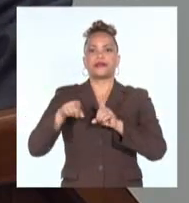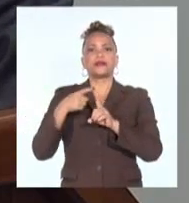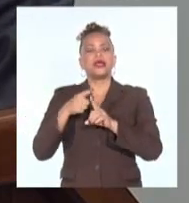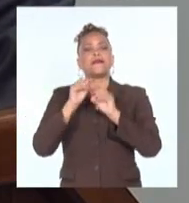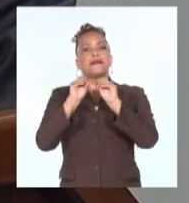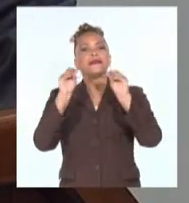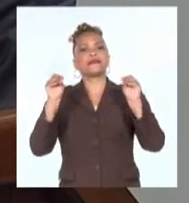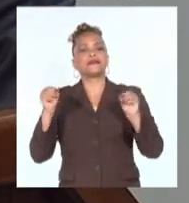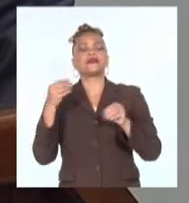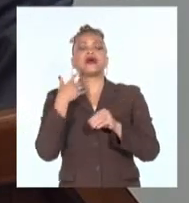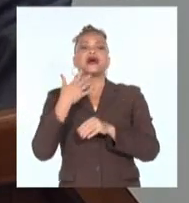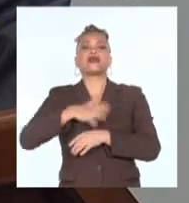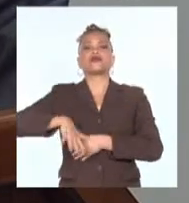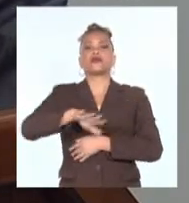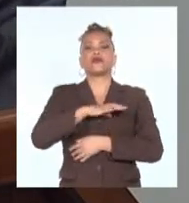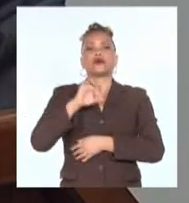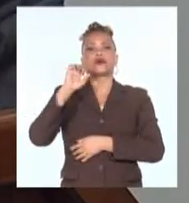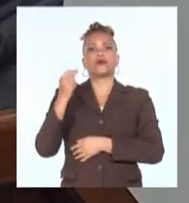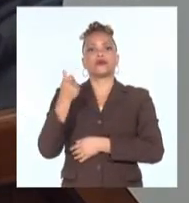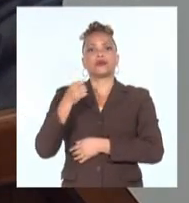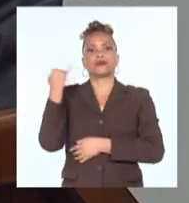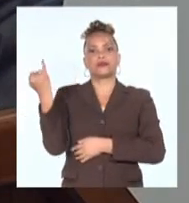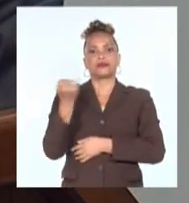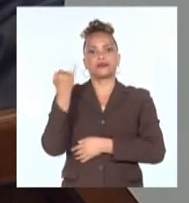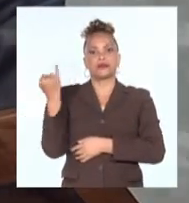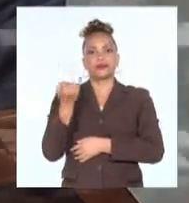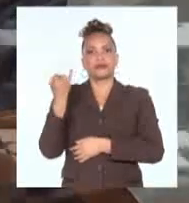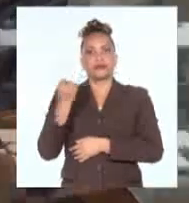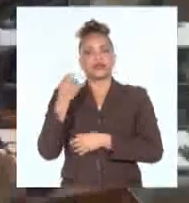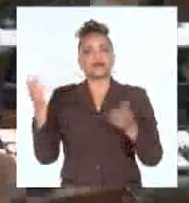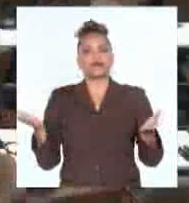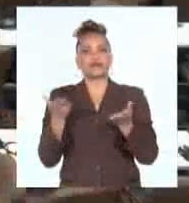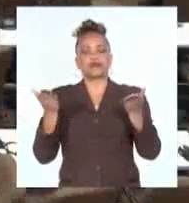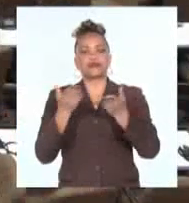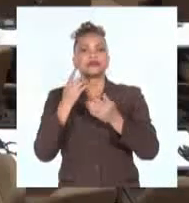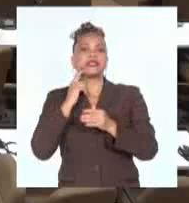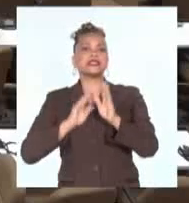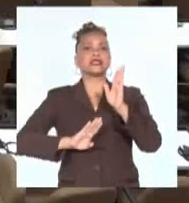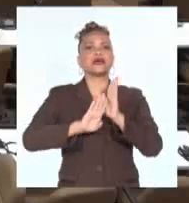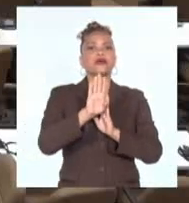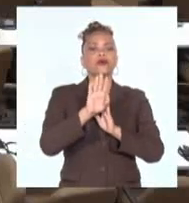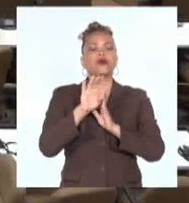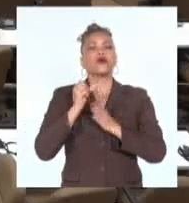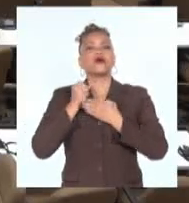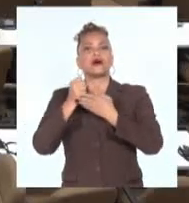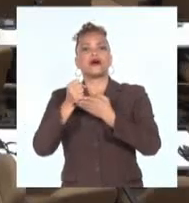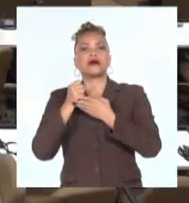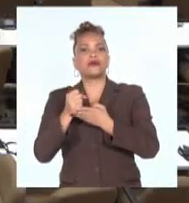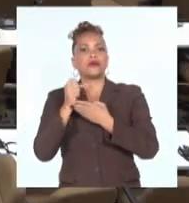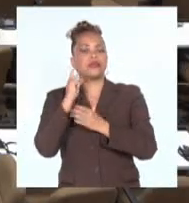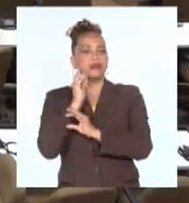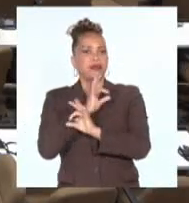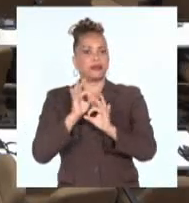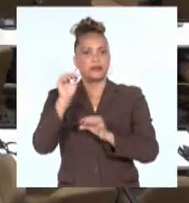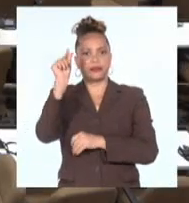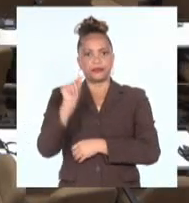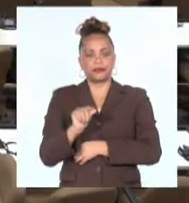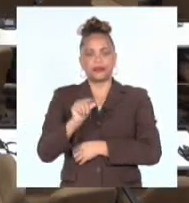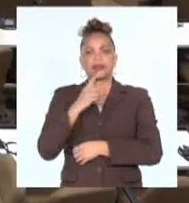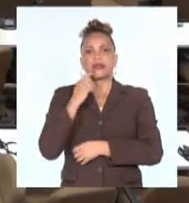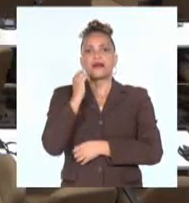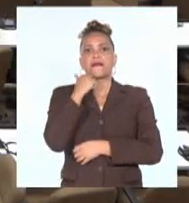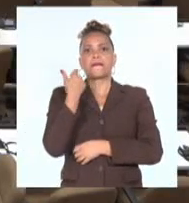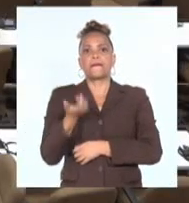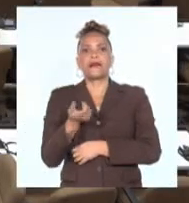comunidad internacional a aumentar la investigación y el desarrollo a través de la cooperación entre expertos, a sumar esfuerzos de